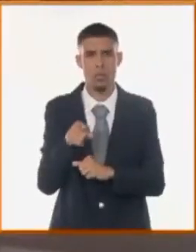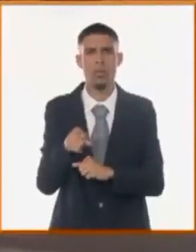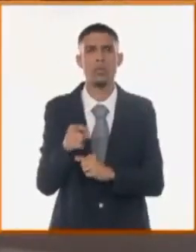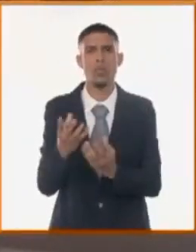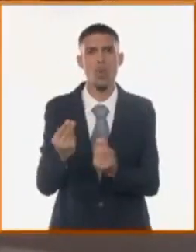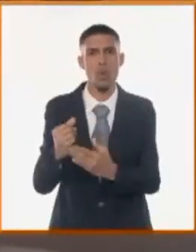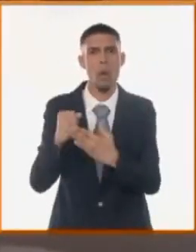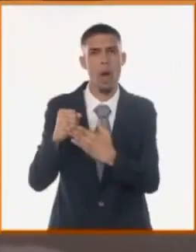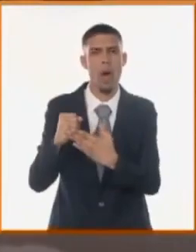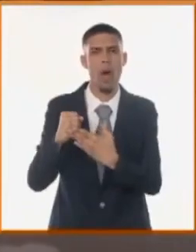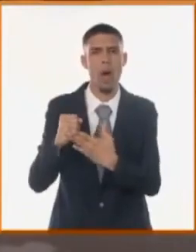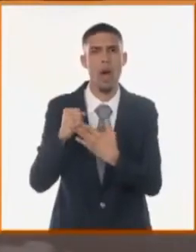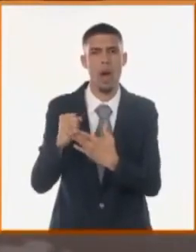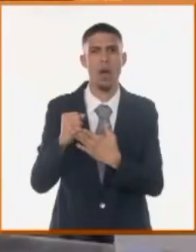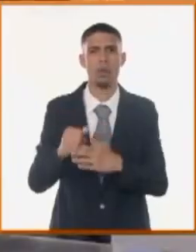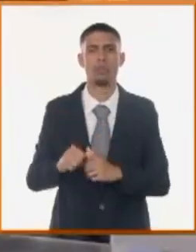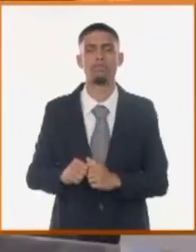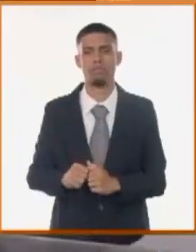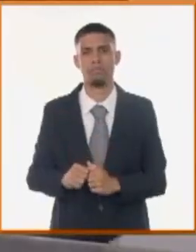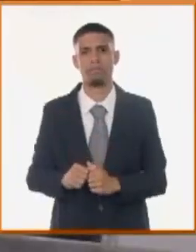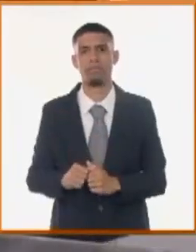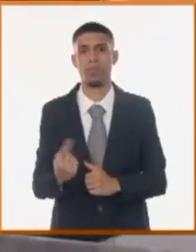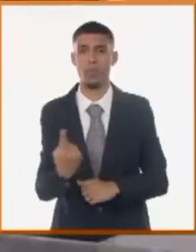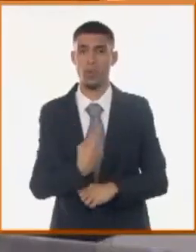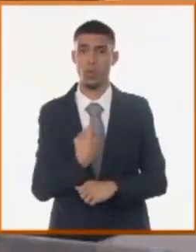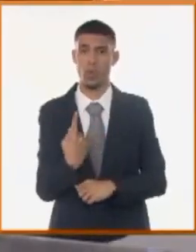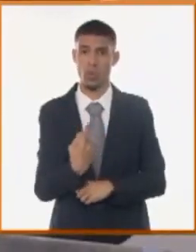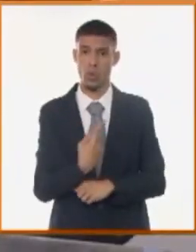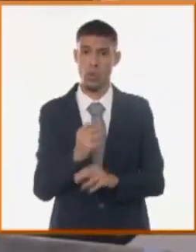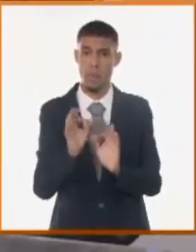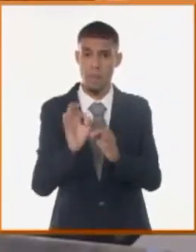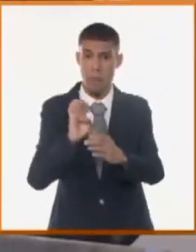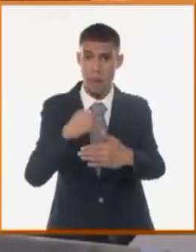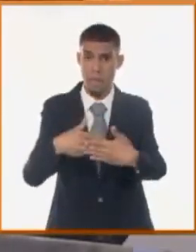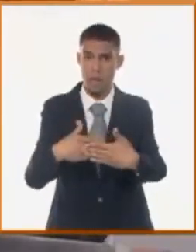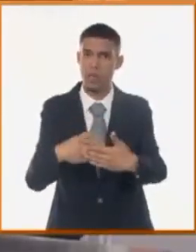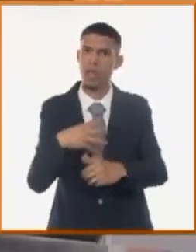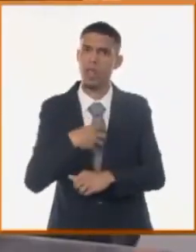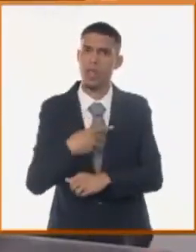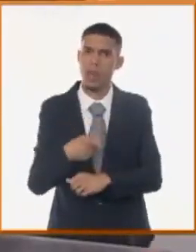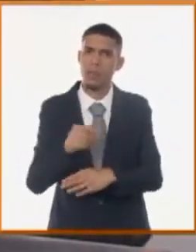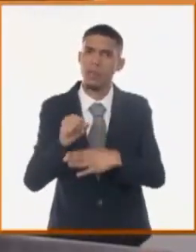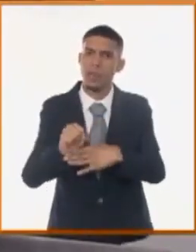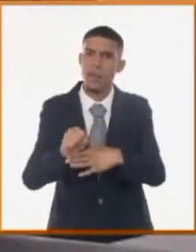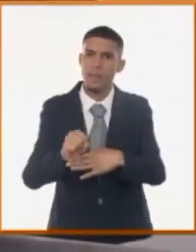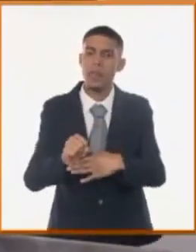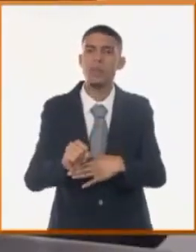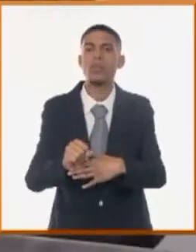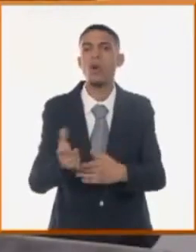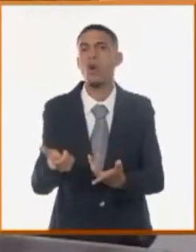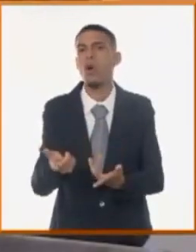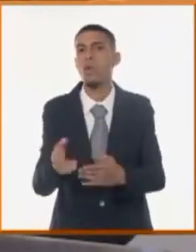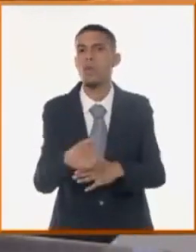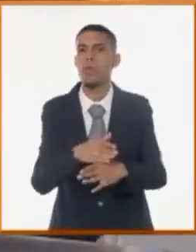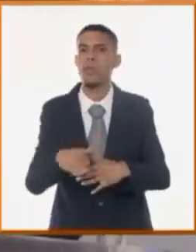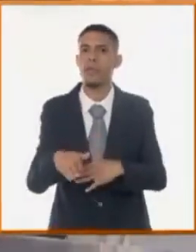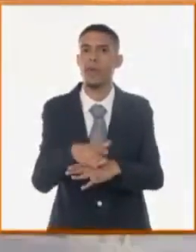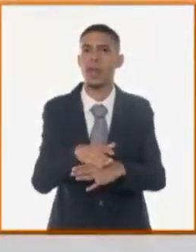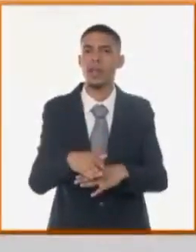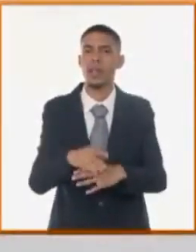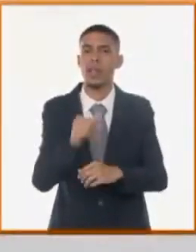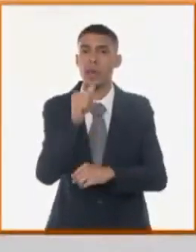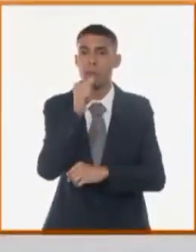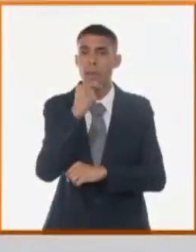todos nosotros. Tenemos en nuestras mismas empresas servicios que nos presta DeSoft, que nos presta Solintel,